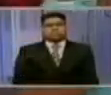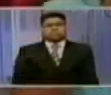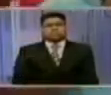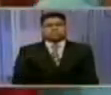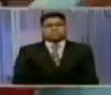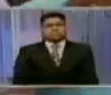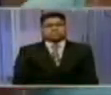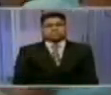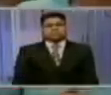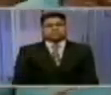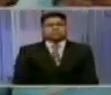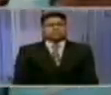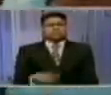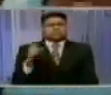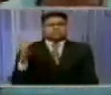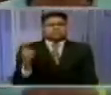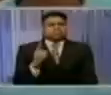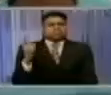Solo tuvimos,